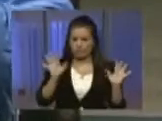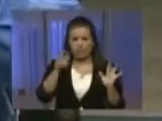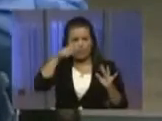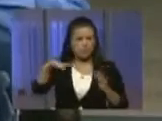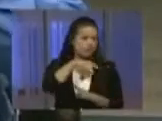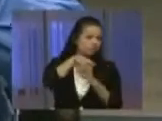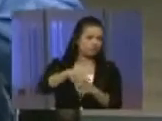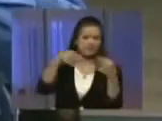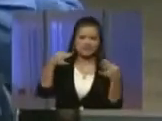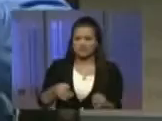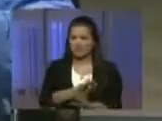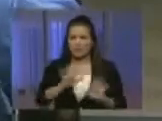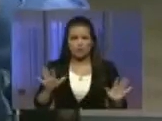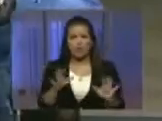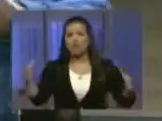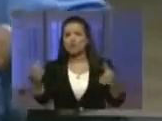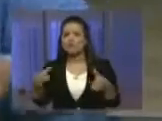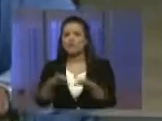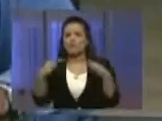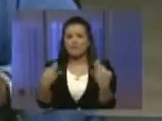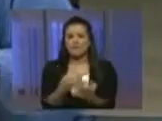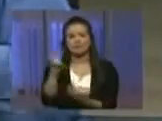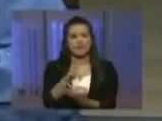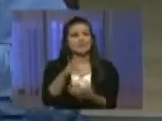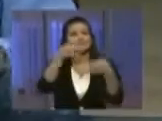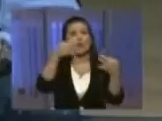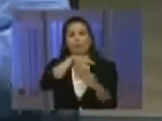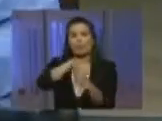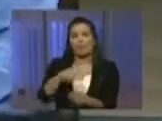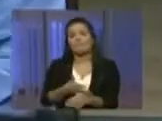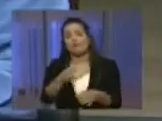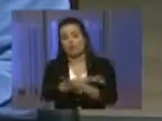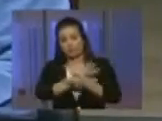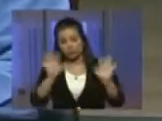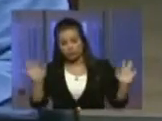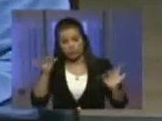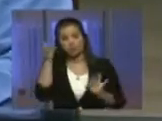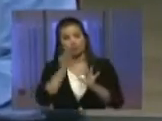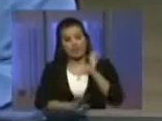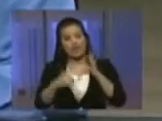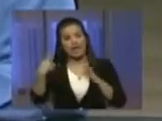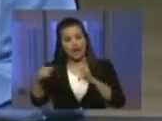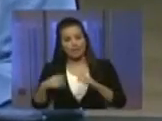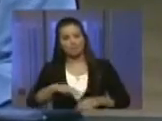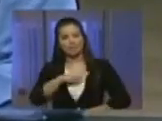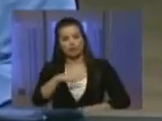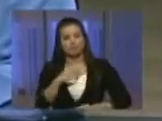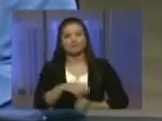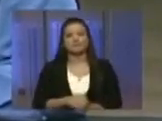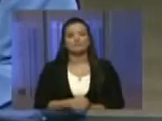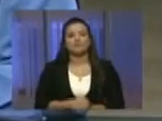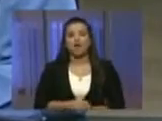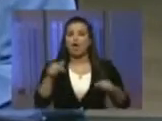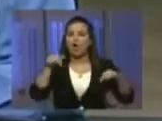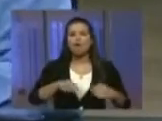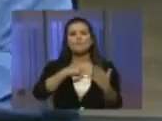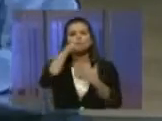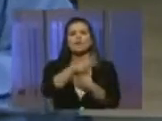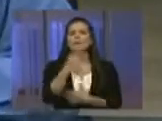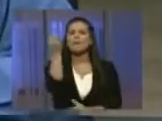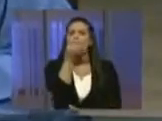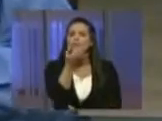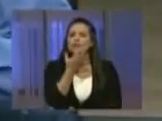patria en el cuerpo social de la familia venezolana Así que hoy vamos a tener un programa bien bonito sobre todo